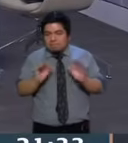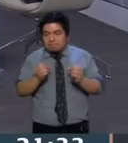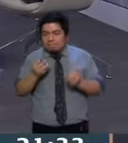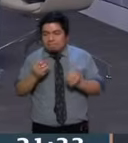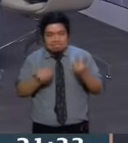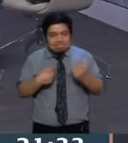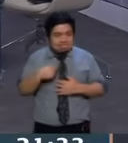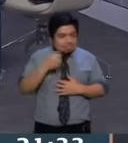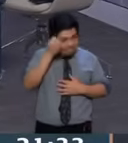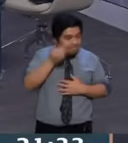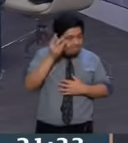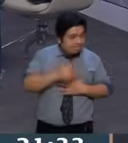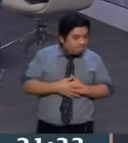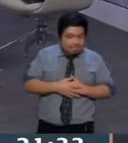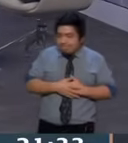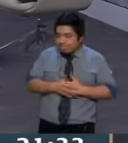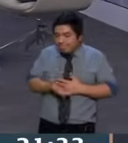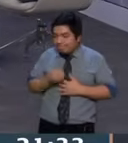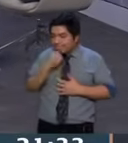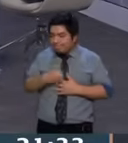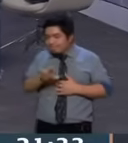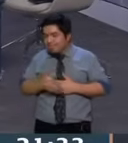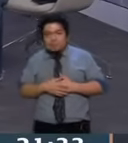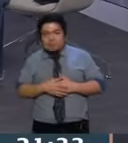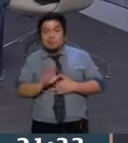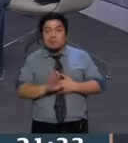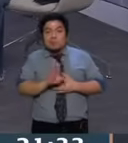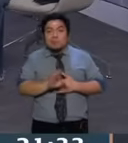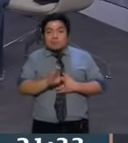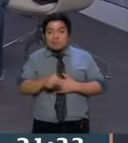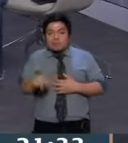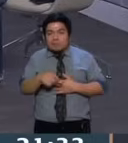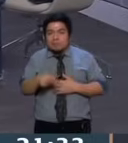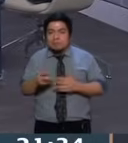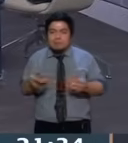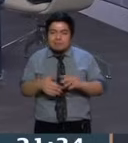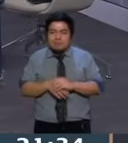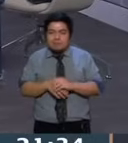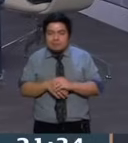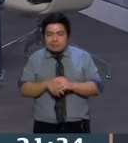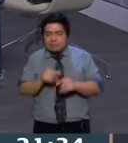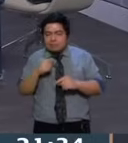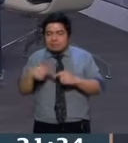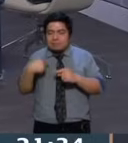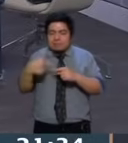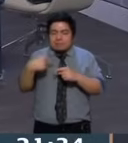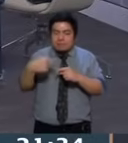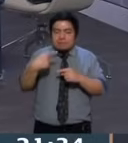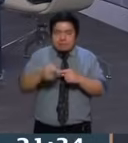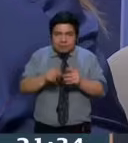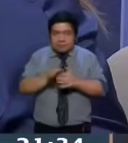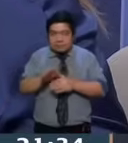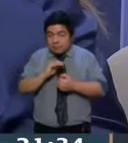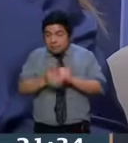hoy, claramente. No, y qué bueno, porque siento que eso Lo que pasa es demeritó que, un poco. o sea, decimos para adelante, sí, claro que no se